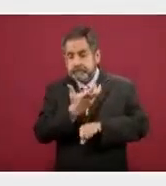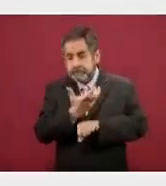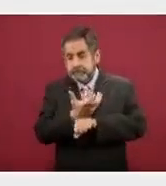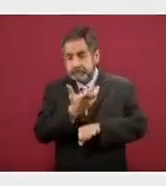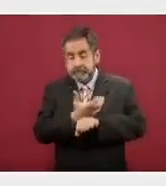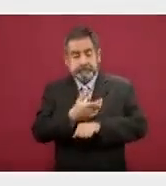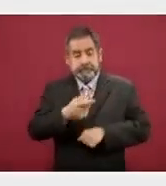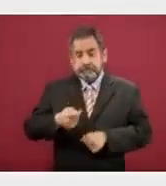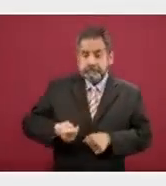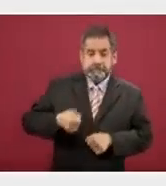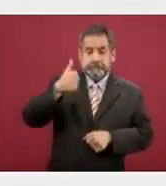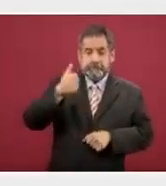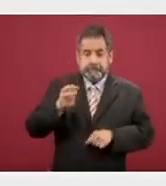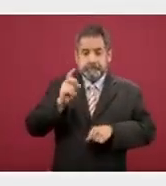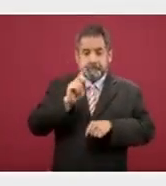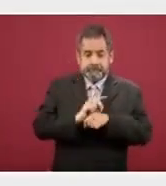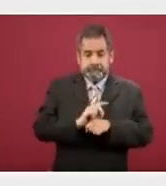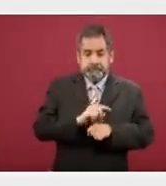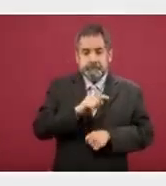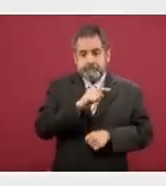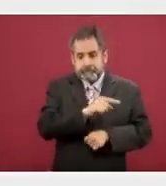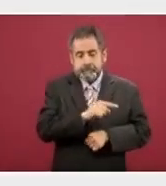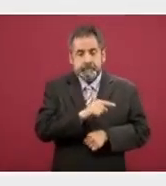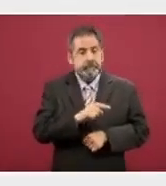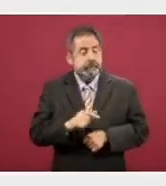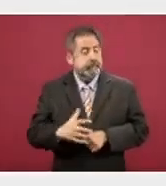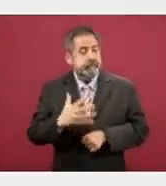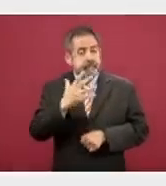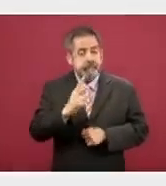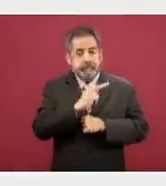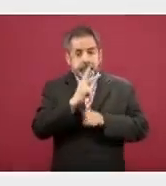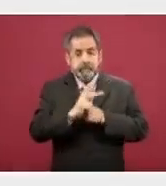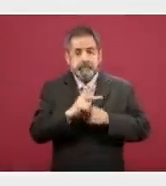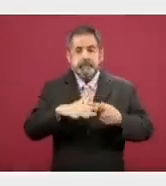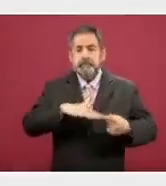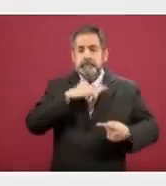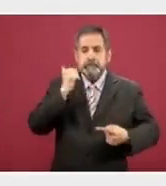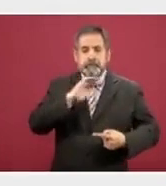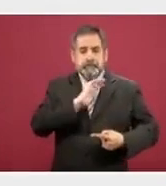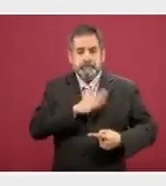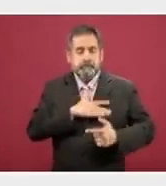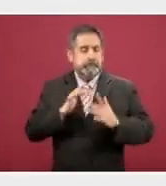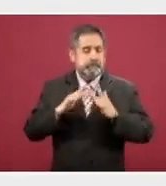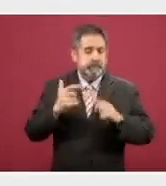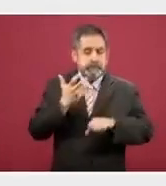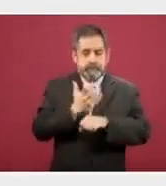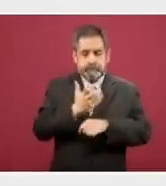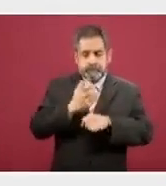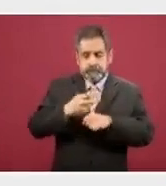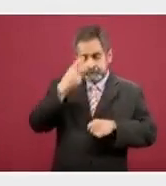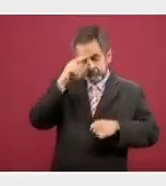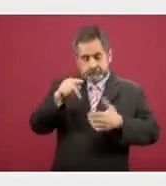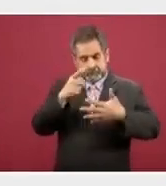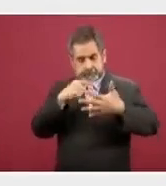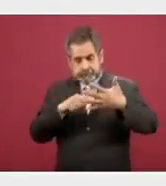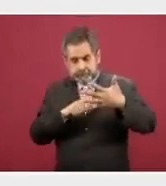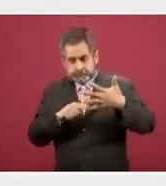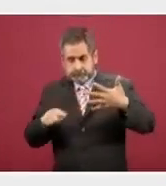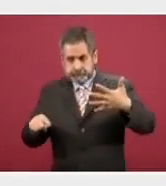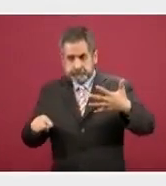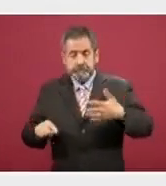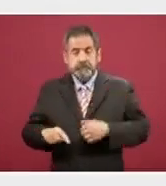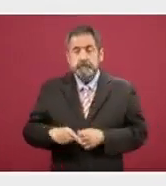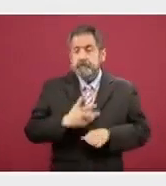su primer caso. Y de estos 5 países que aparecen en la lámina, Alemania, España, Francia, Estados Unidos y México, Estados